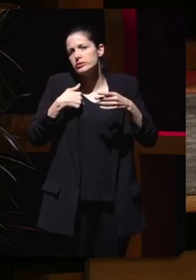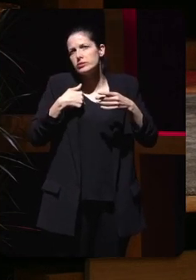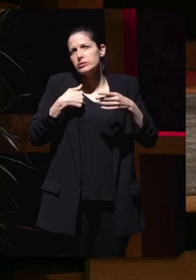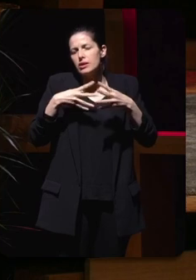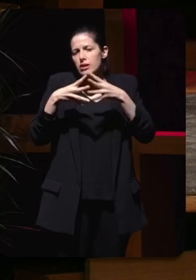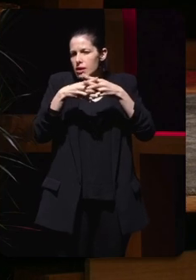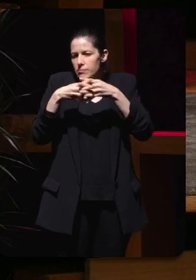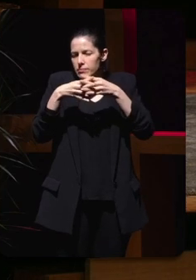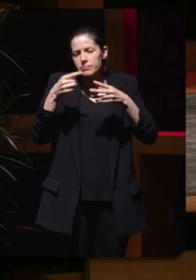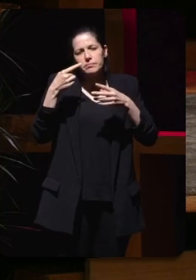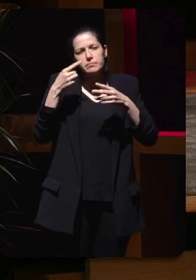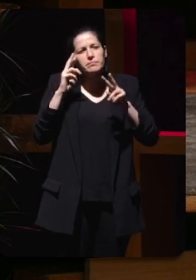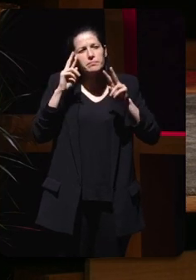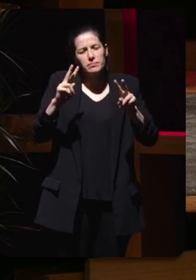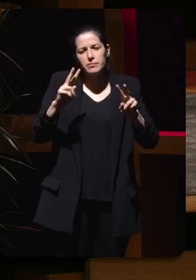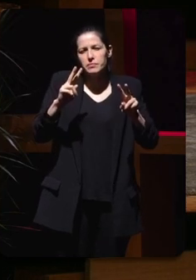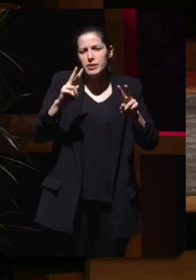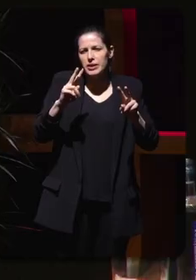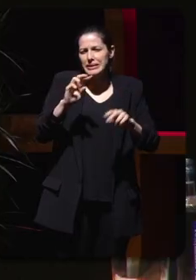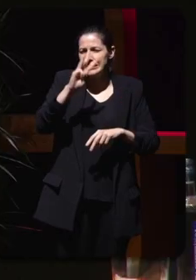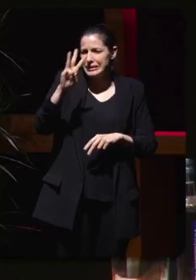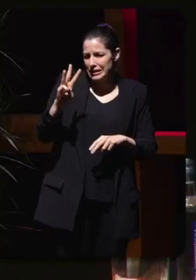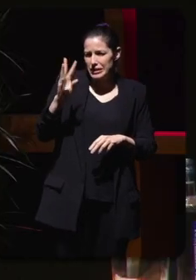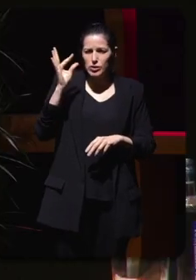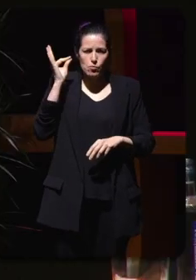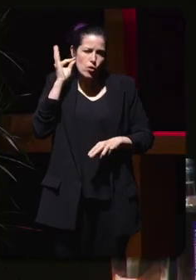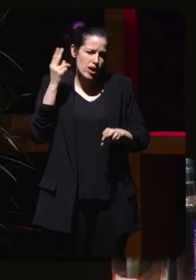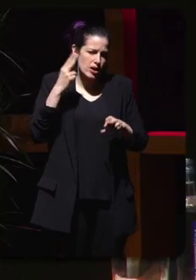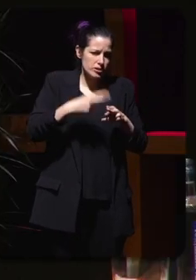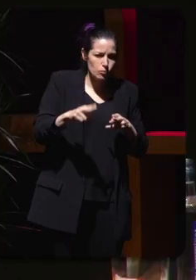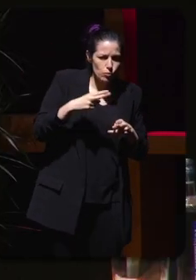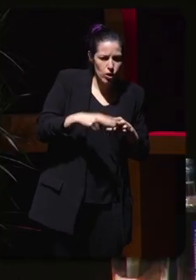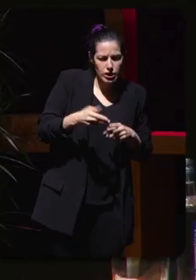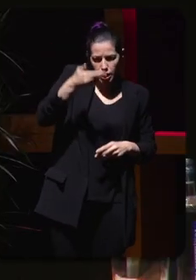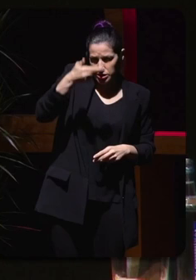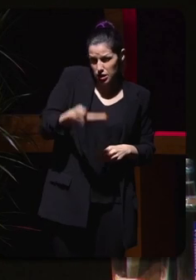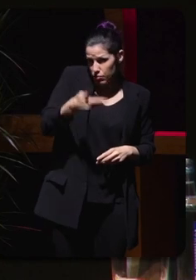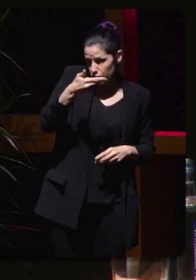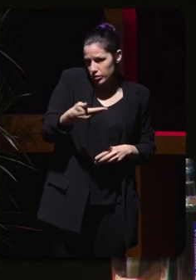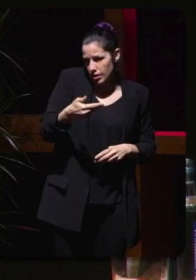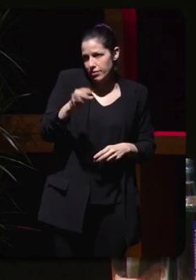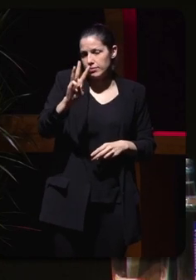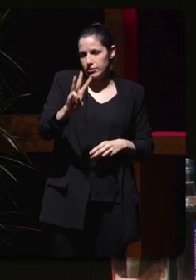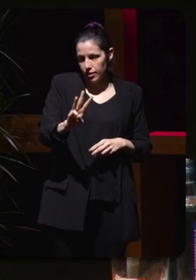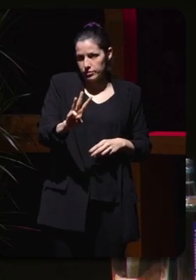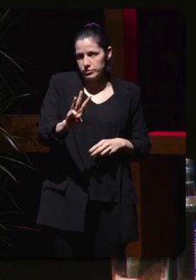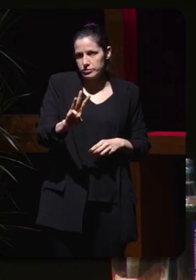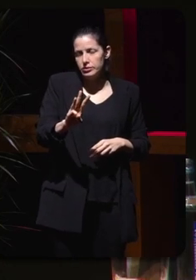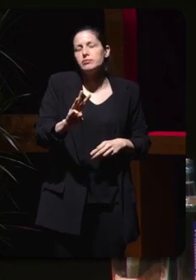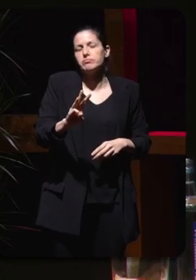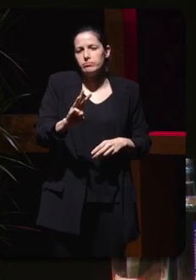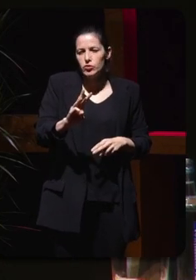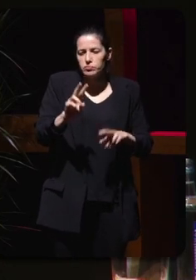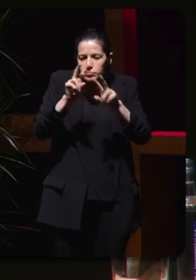cómo se había tratado a las tres mujeres políticas de importancia que habían aparecido en los últimos años.